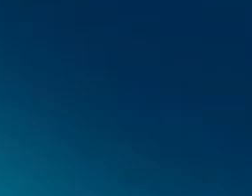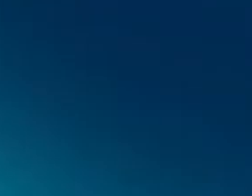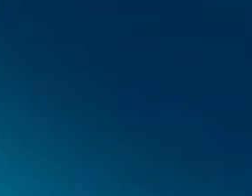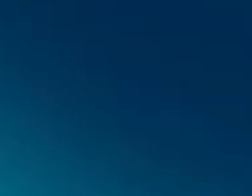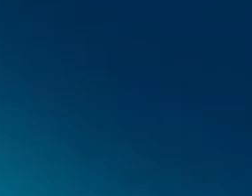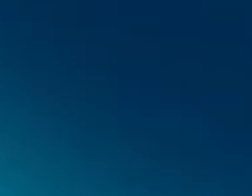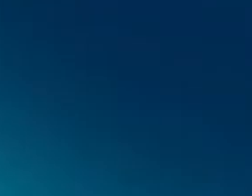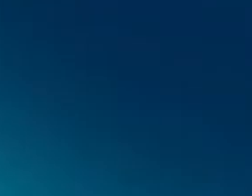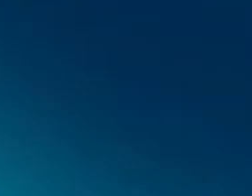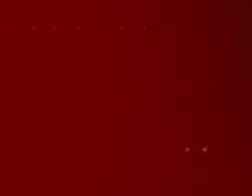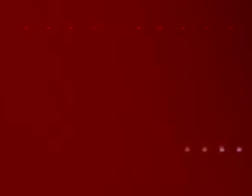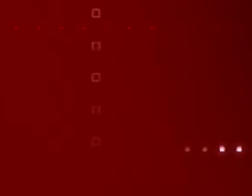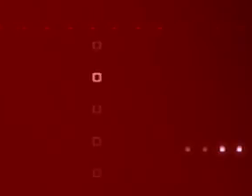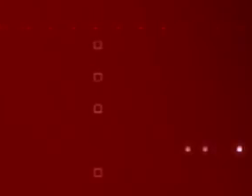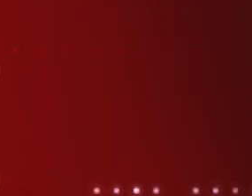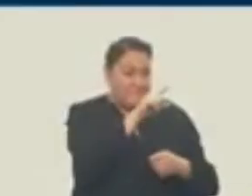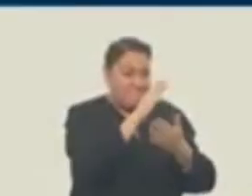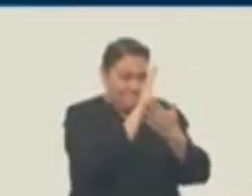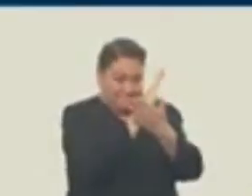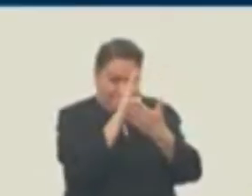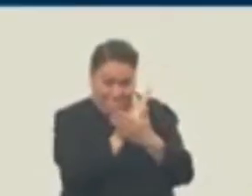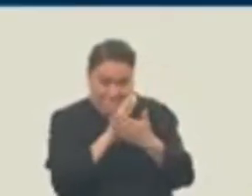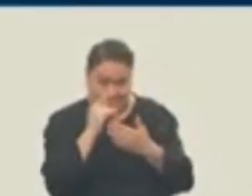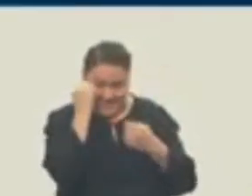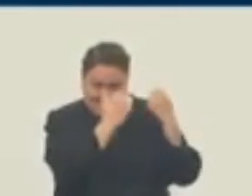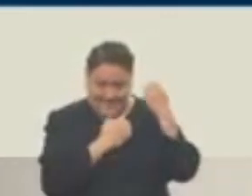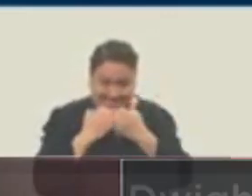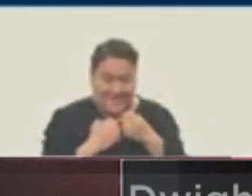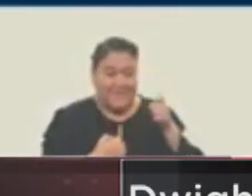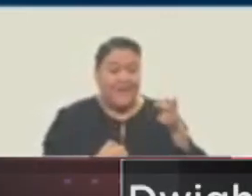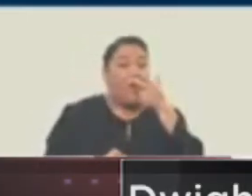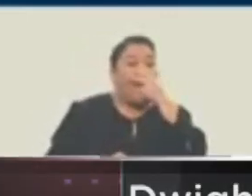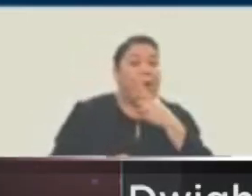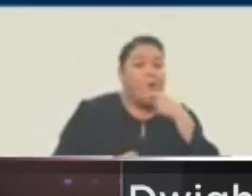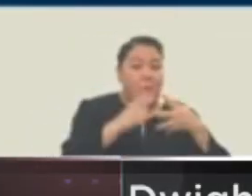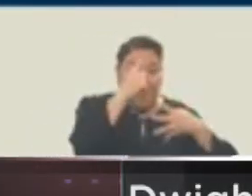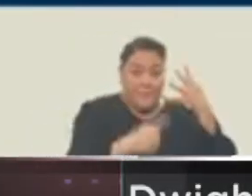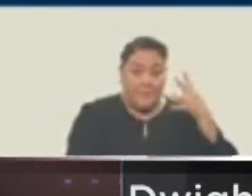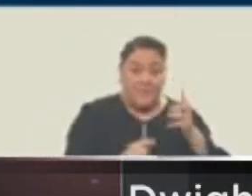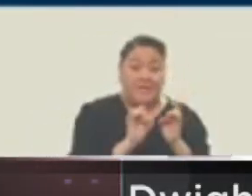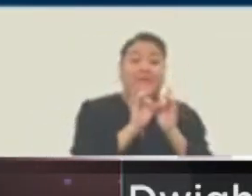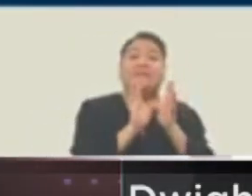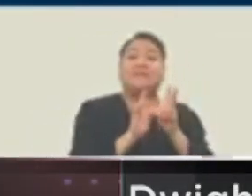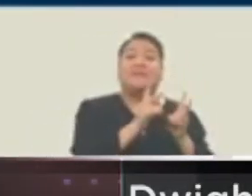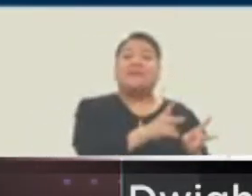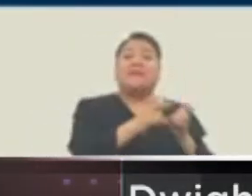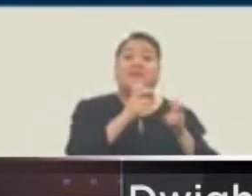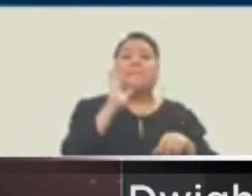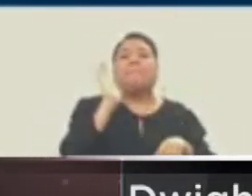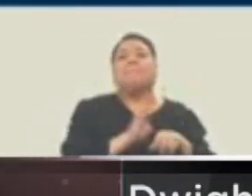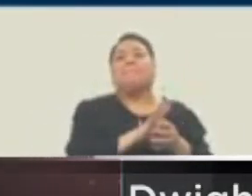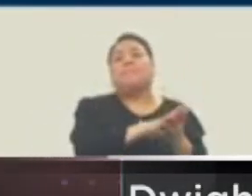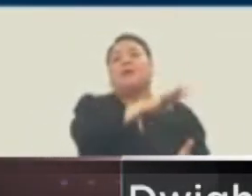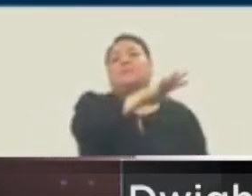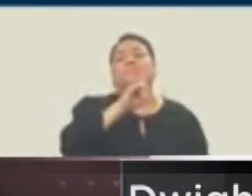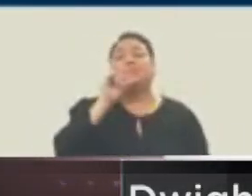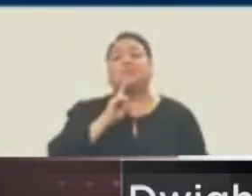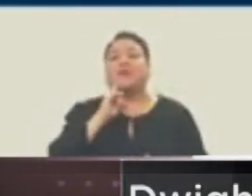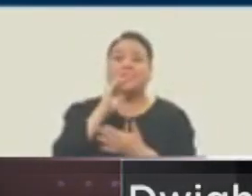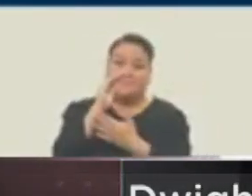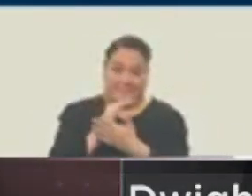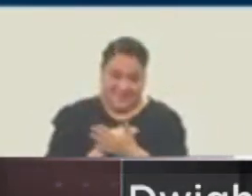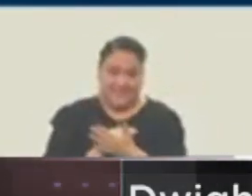el cambio a lo largo del tiempo. Los hombres han reportado haber sido víctimas de delito en mayor proporción que las mujeres.